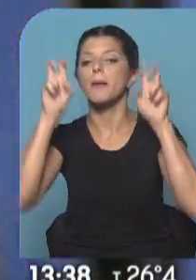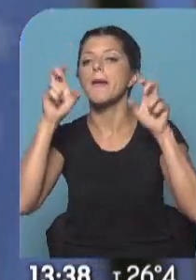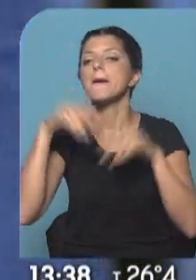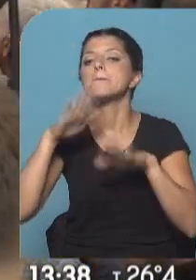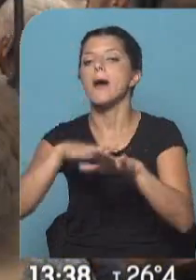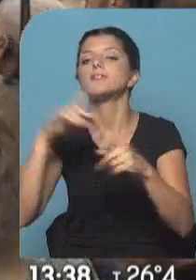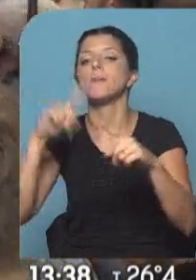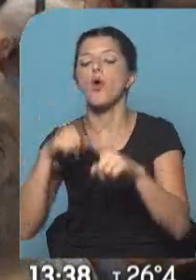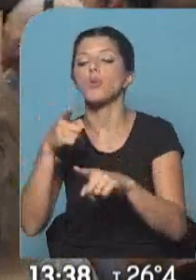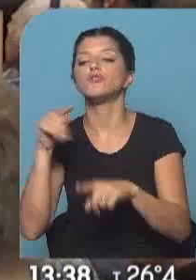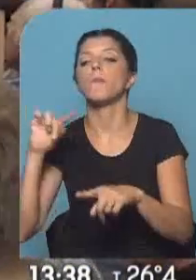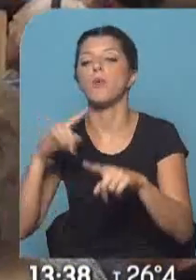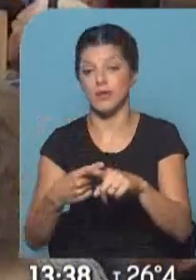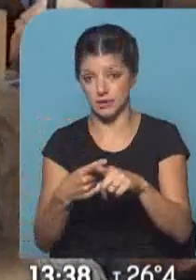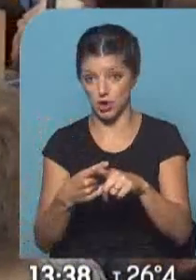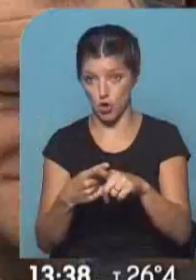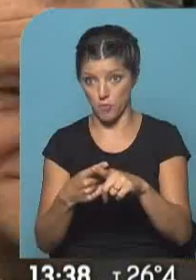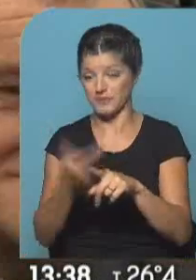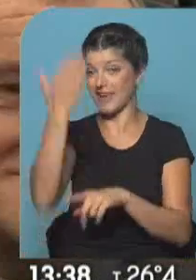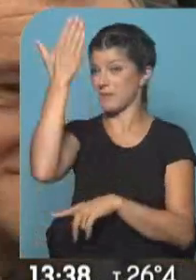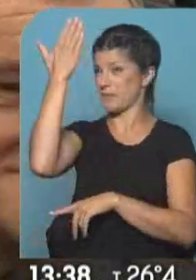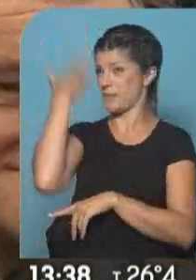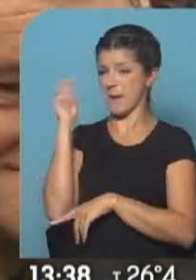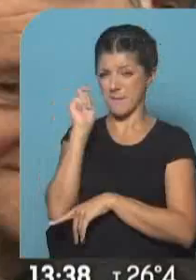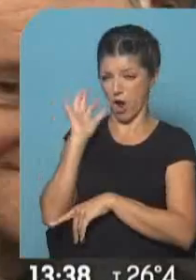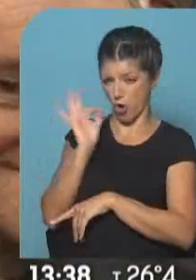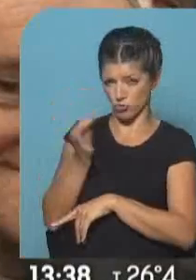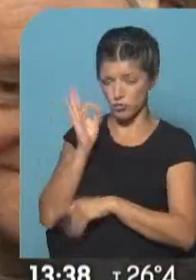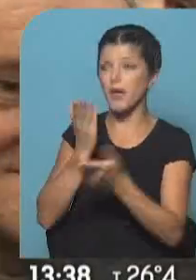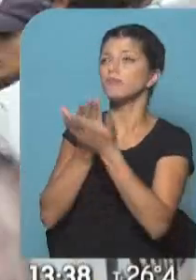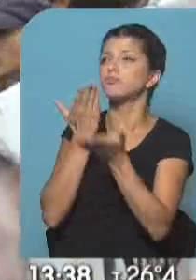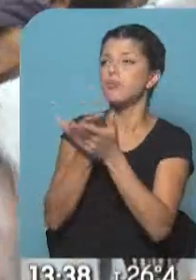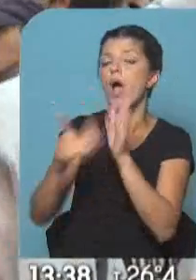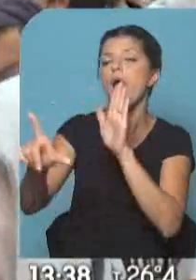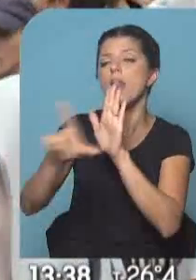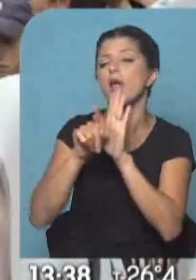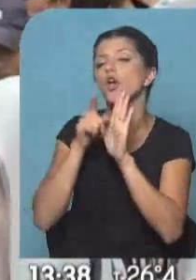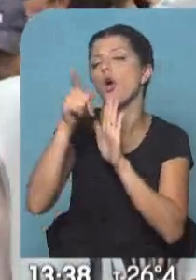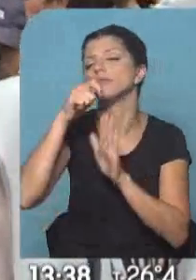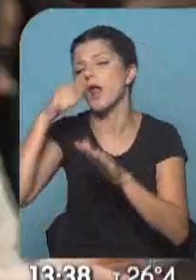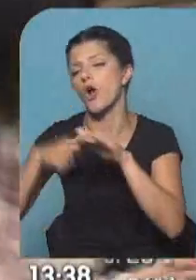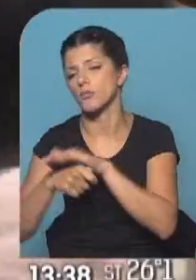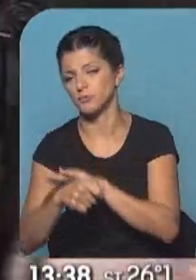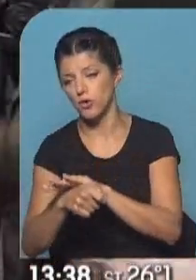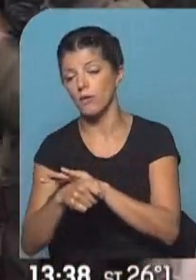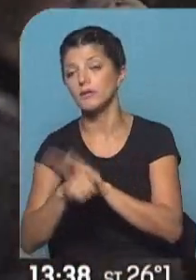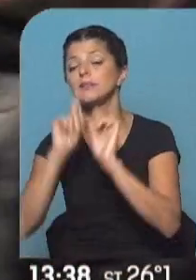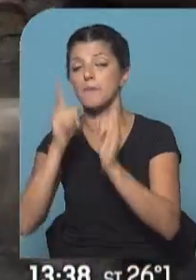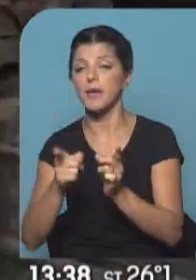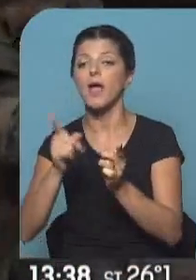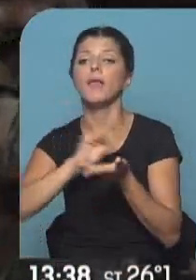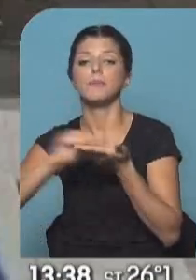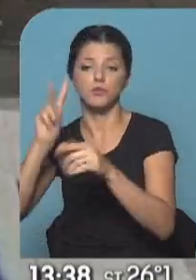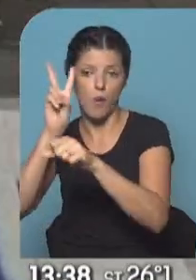Impeachment, que se enmarcó en las protestas que desde octubre demandan leyes anticorrupción y el fin de la inmunidad para los diputados.